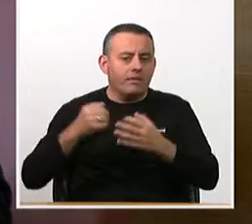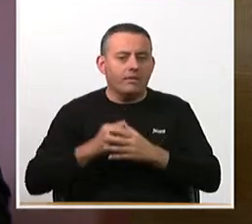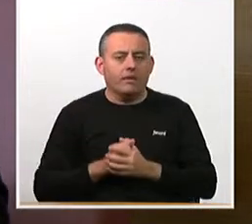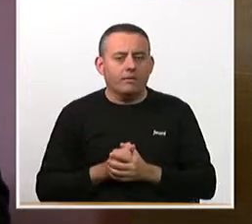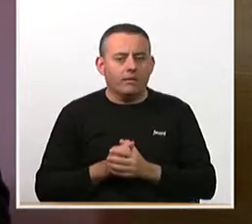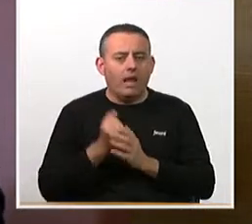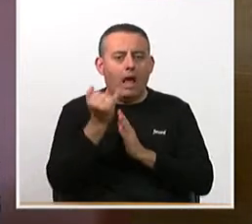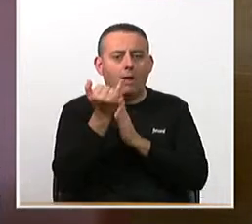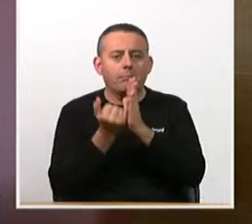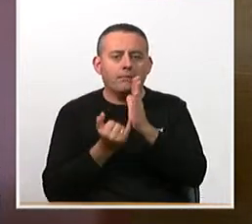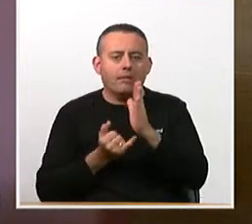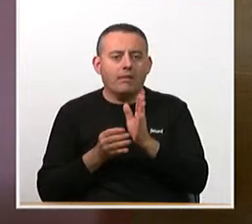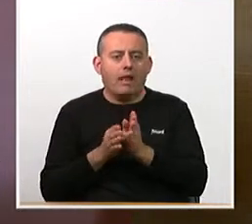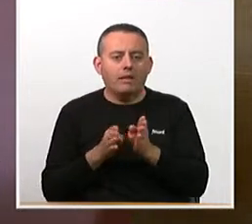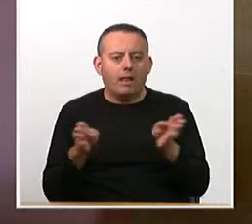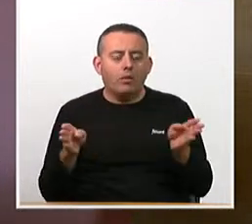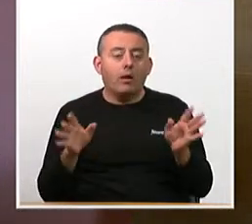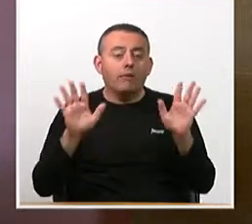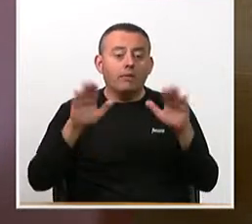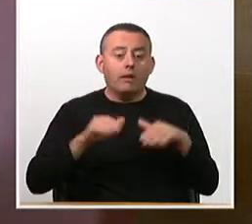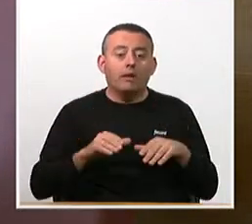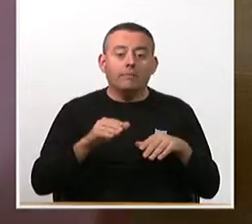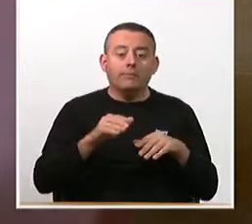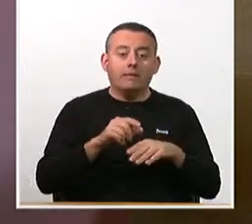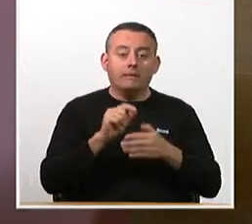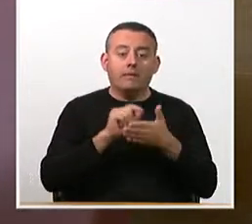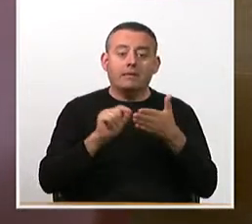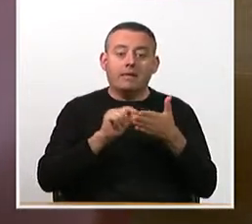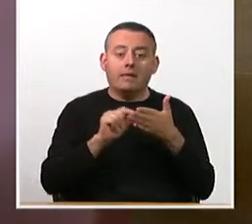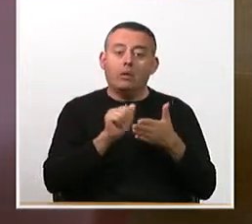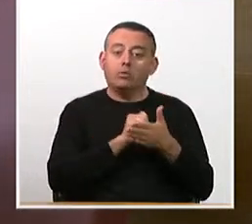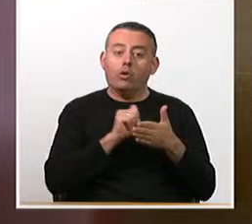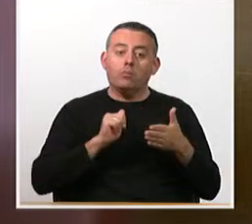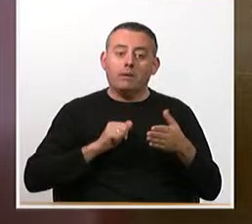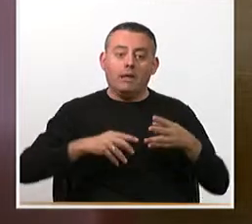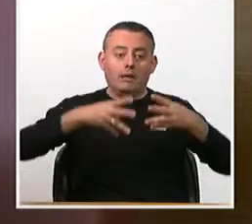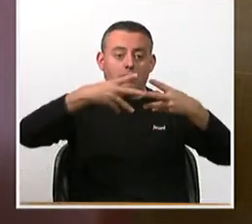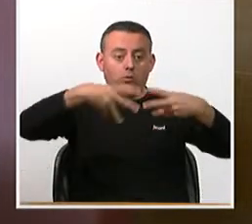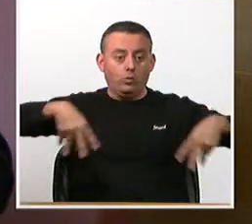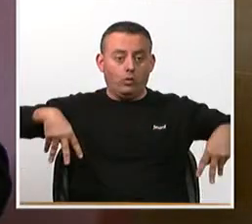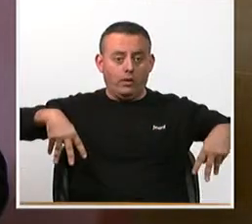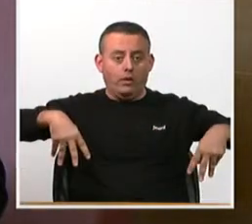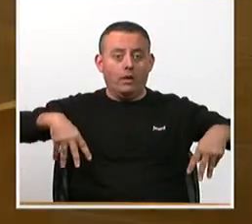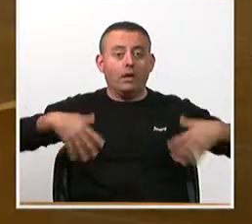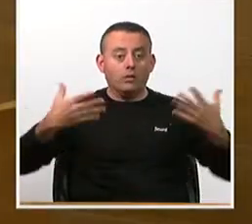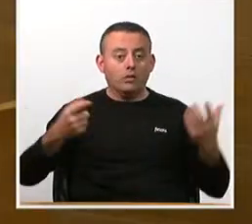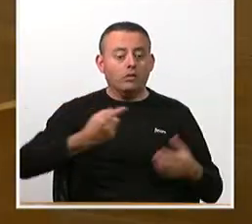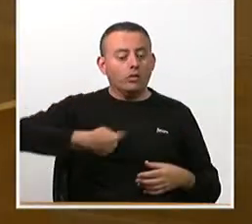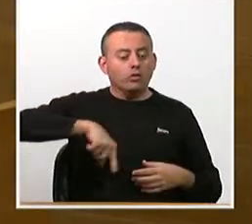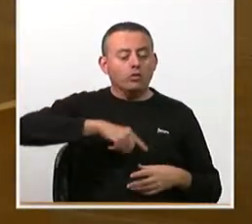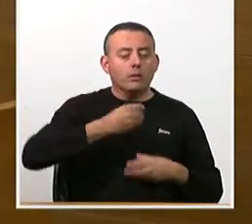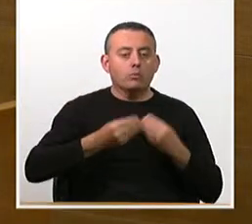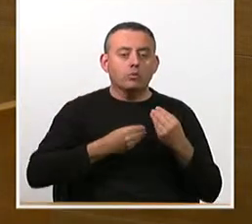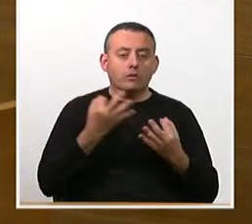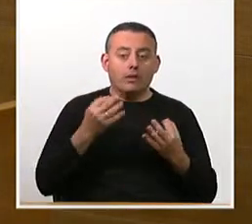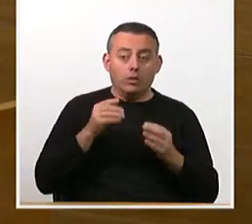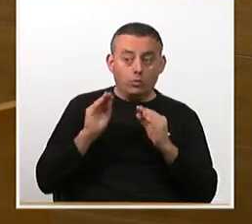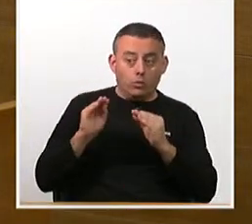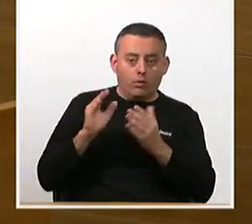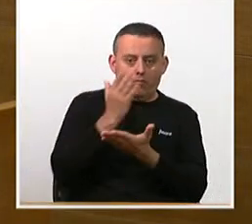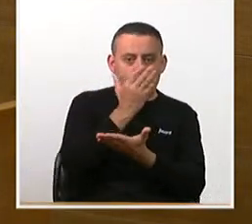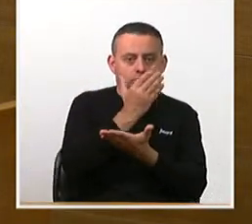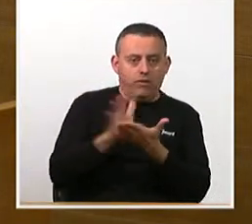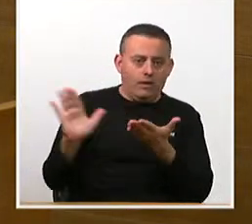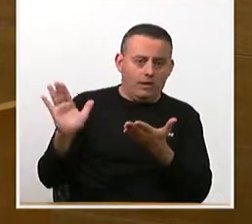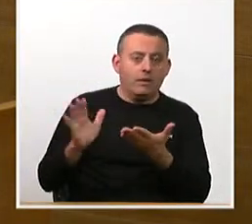se le daba una estructura a la propia a la propia secretaria autonómica lo que hemos hecho es es eliminar eso y dárselo donde tiene que estar